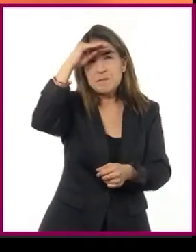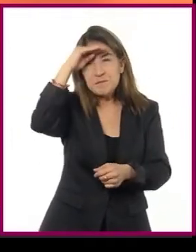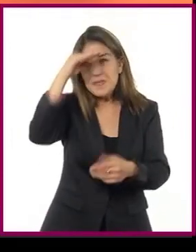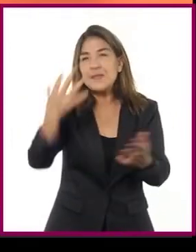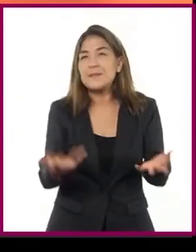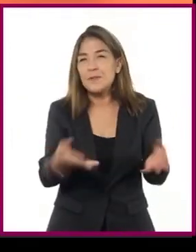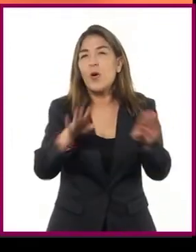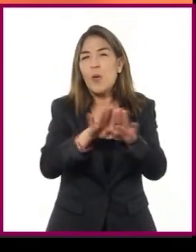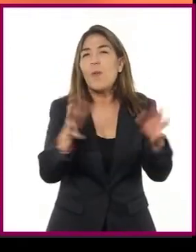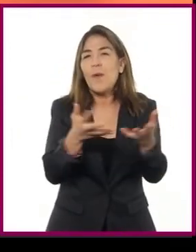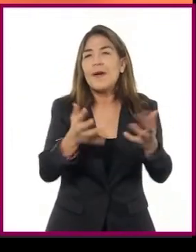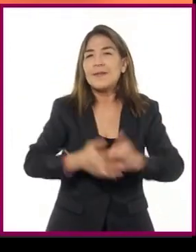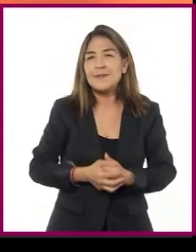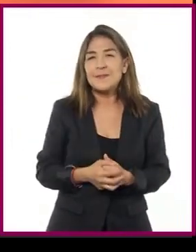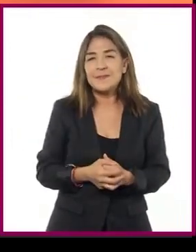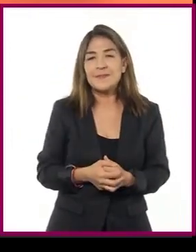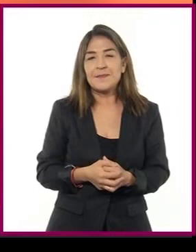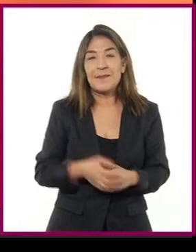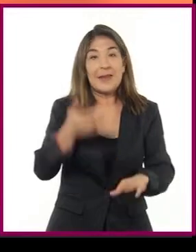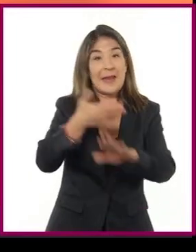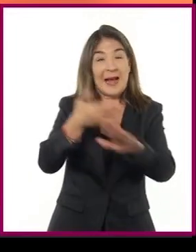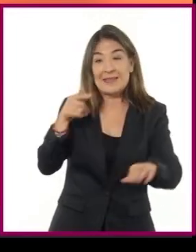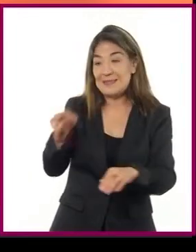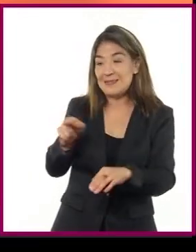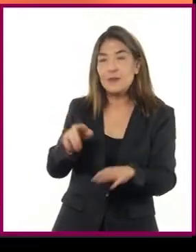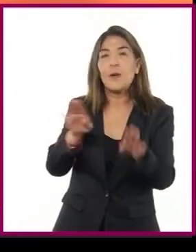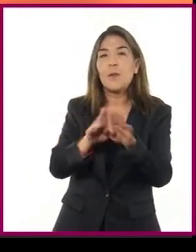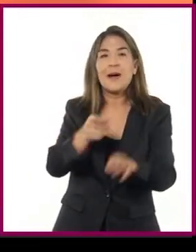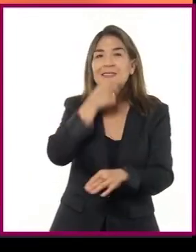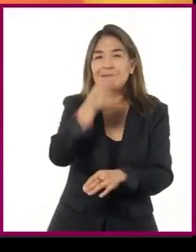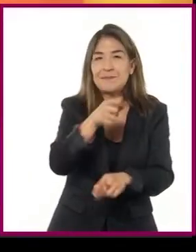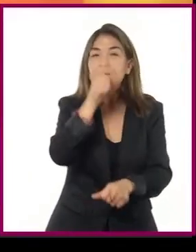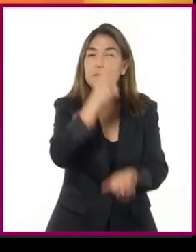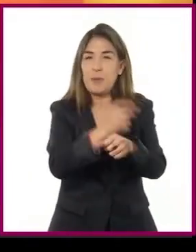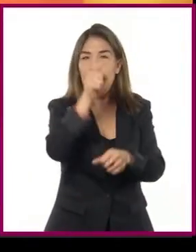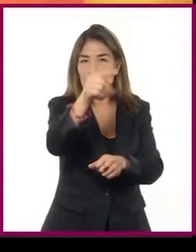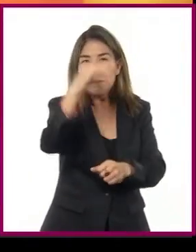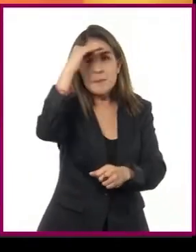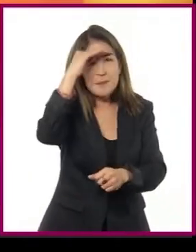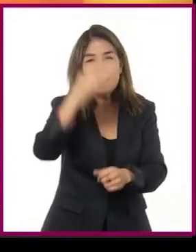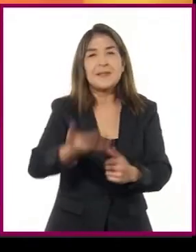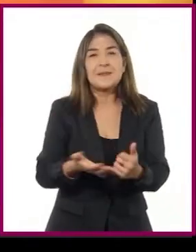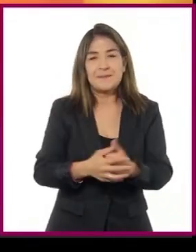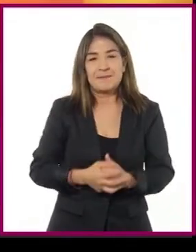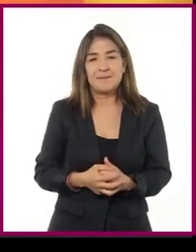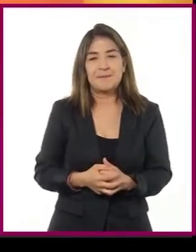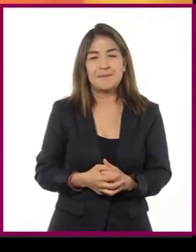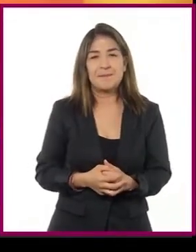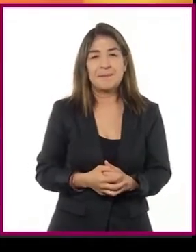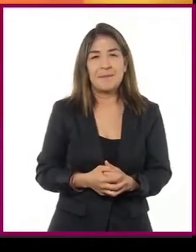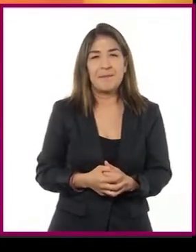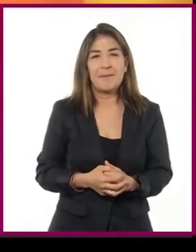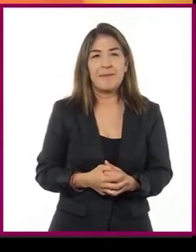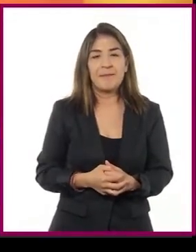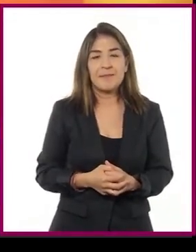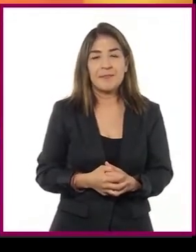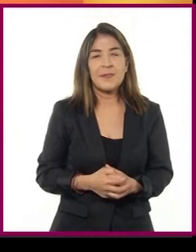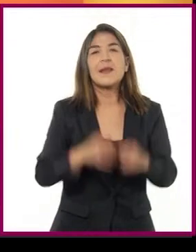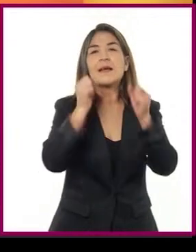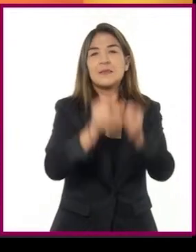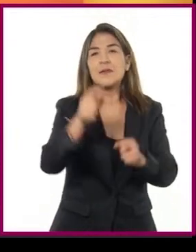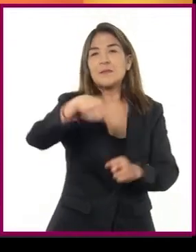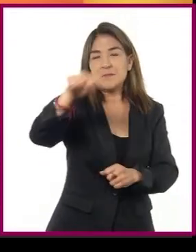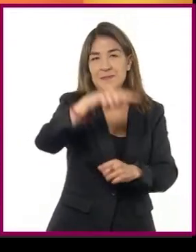momento, antes de que Euclides nos indique un camino. Seguramente en casa